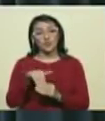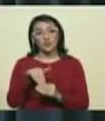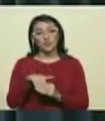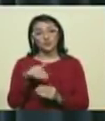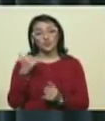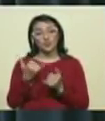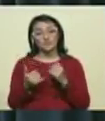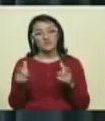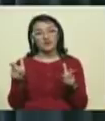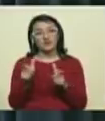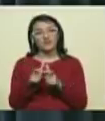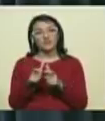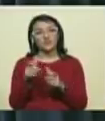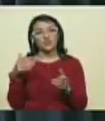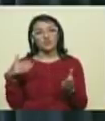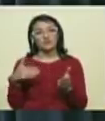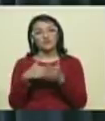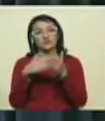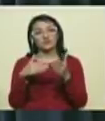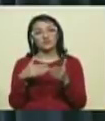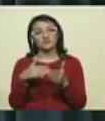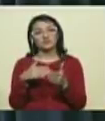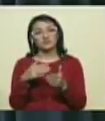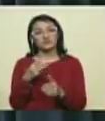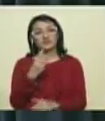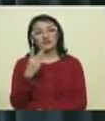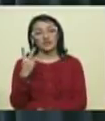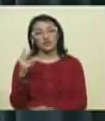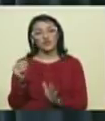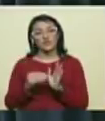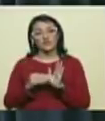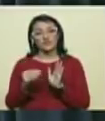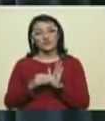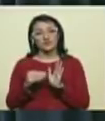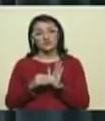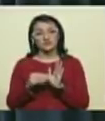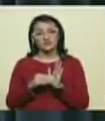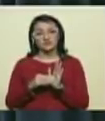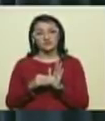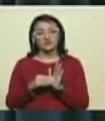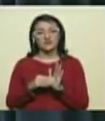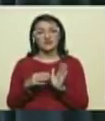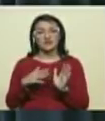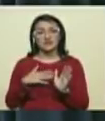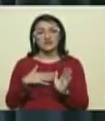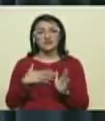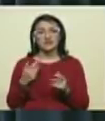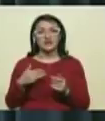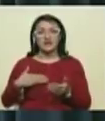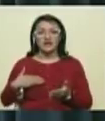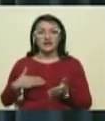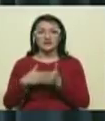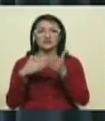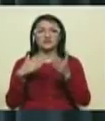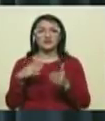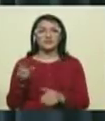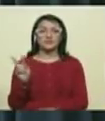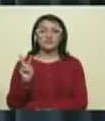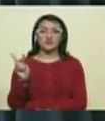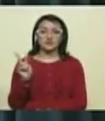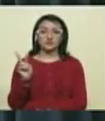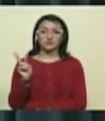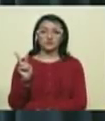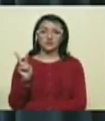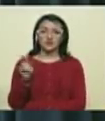última reunión de agresión de las 32 veces en que han intentado atacar a Venezuela